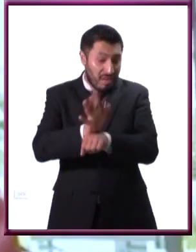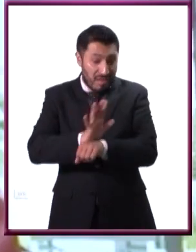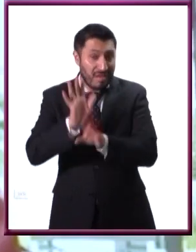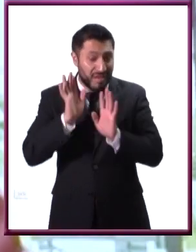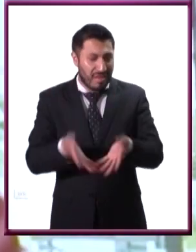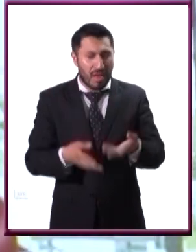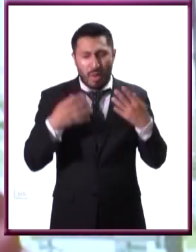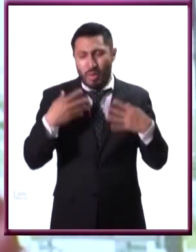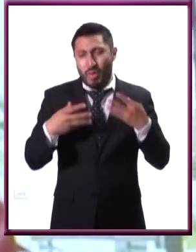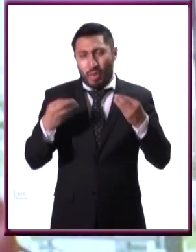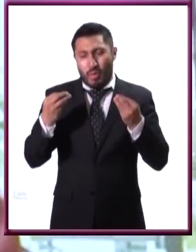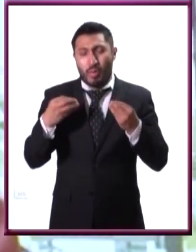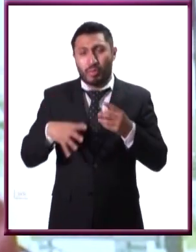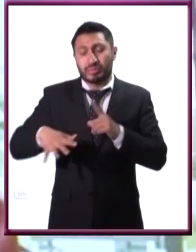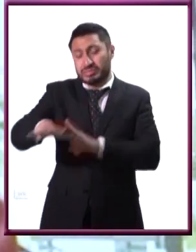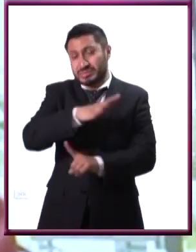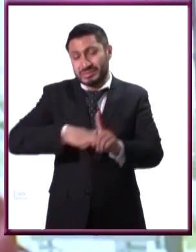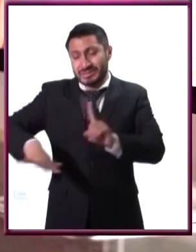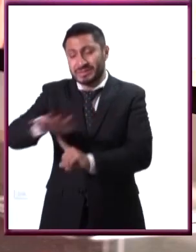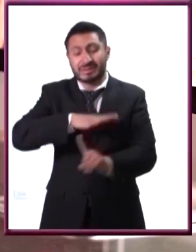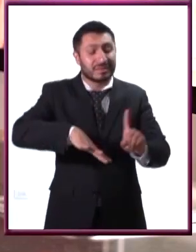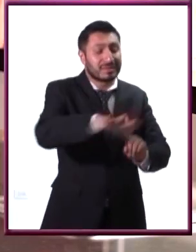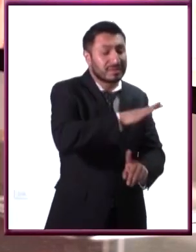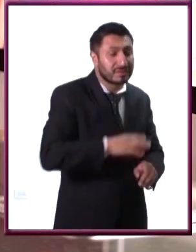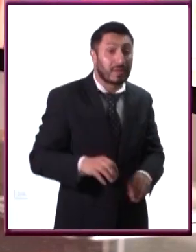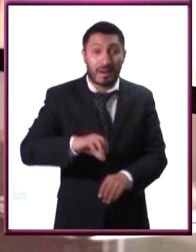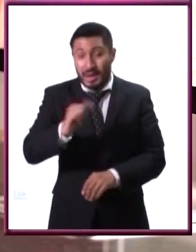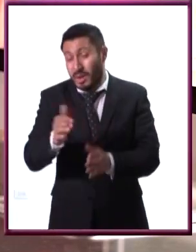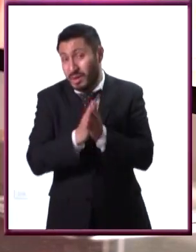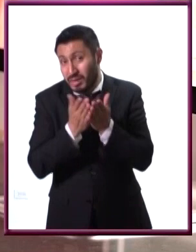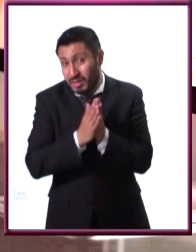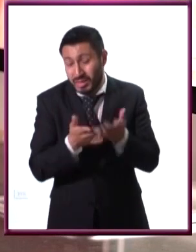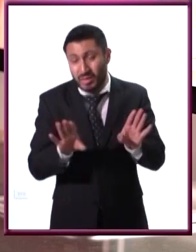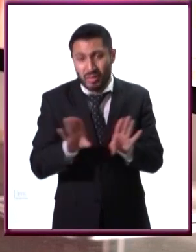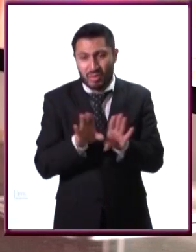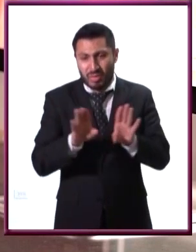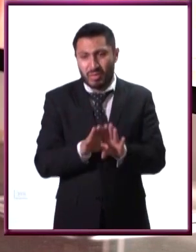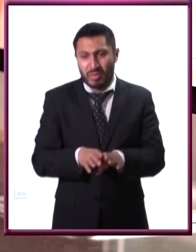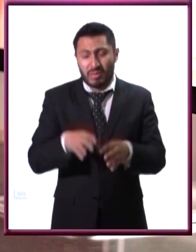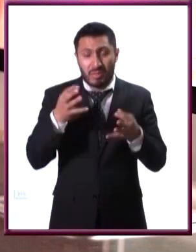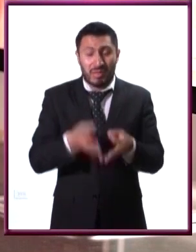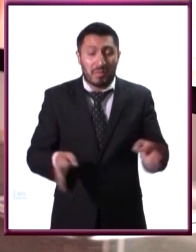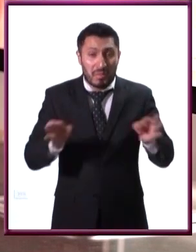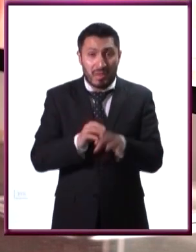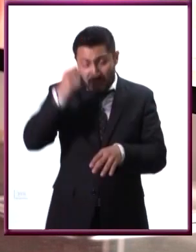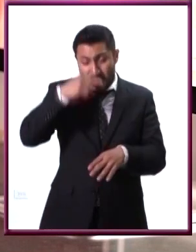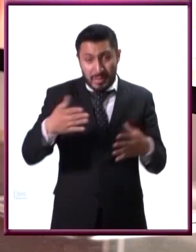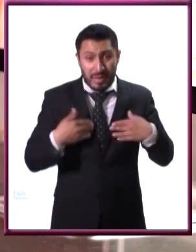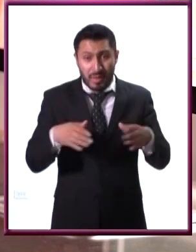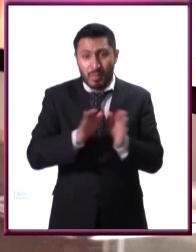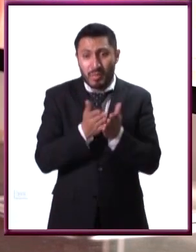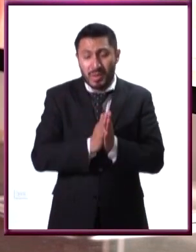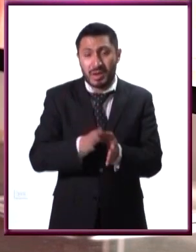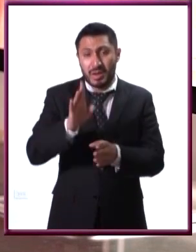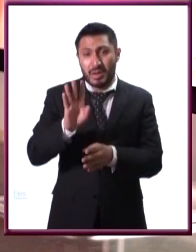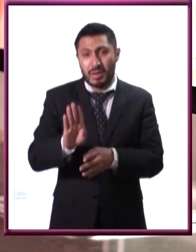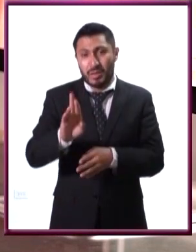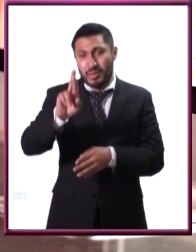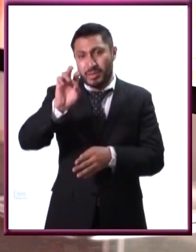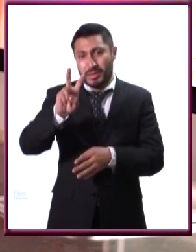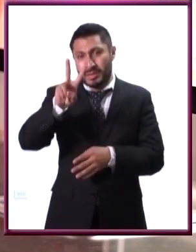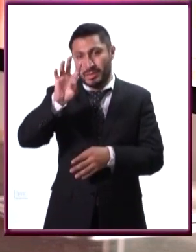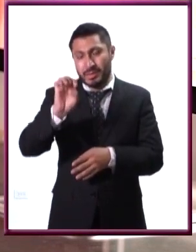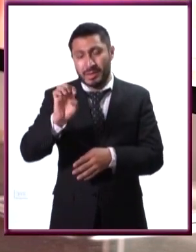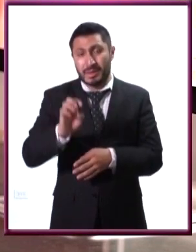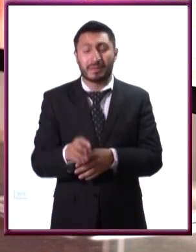cine, se ha llevado a muchos ámbitos. Y otro de los libros que fueron, digamos, torales para mí, fue un libro breve, un